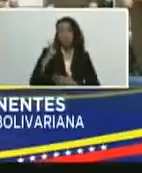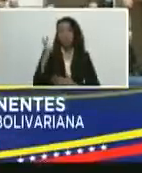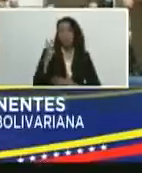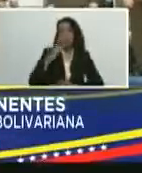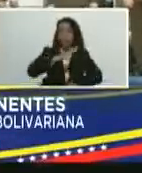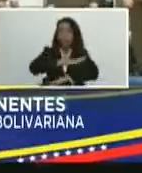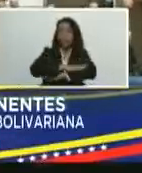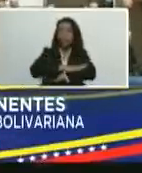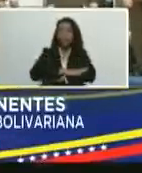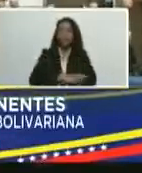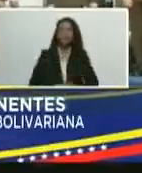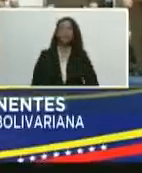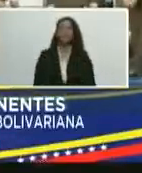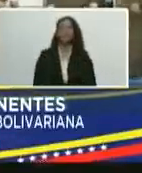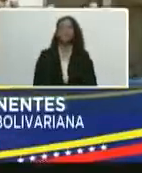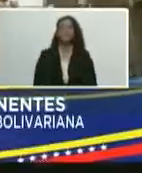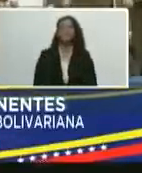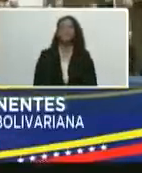comandante.